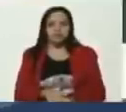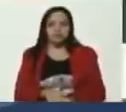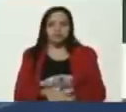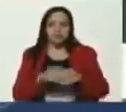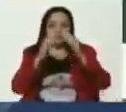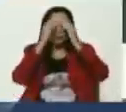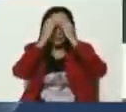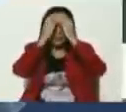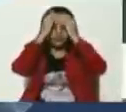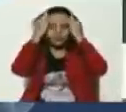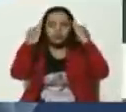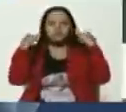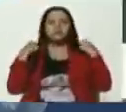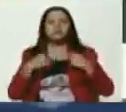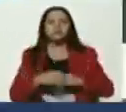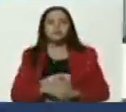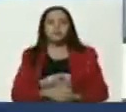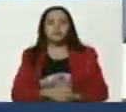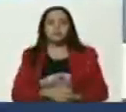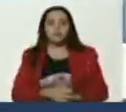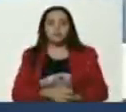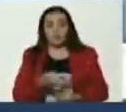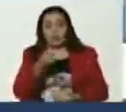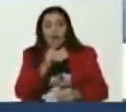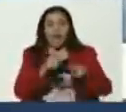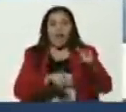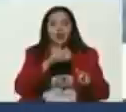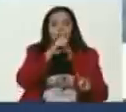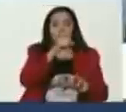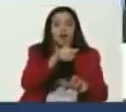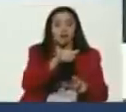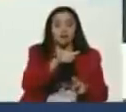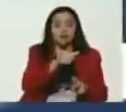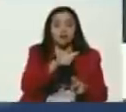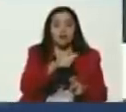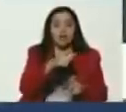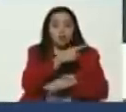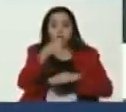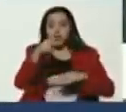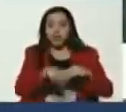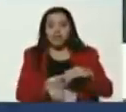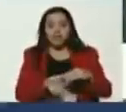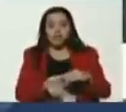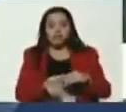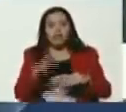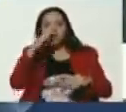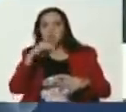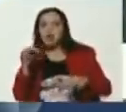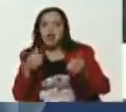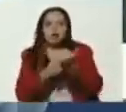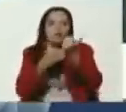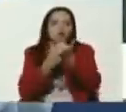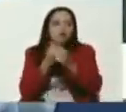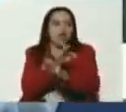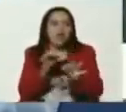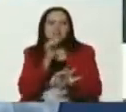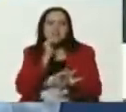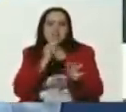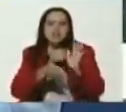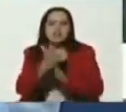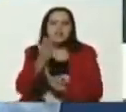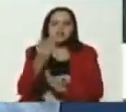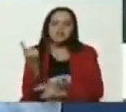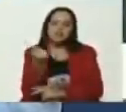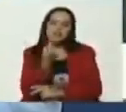Cuando ocurren tragedias en Puerto Rico, su protector desaparece. No está por ningún lado. ¿Quién sale? La mano